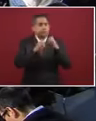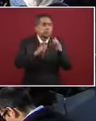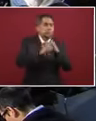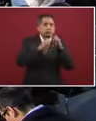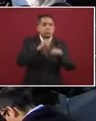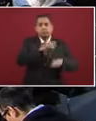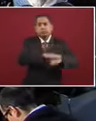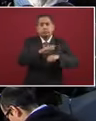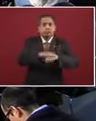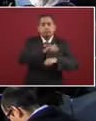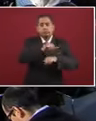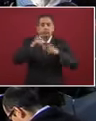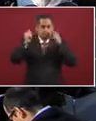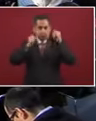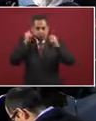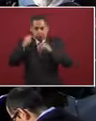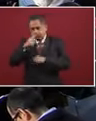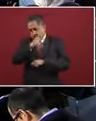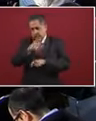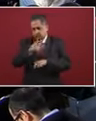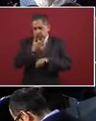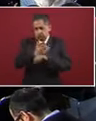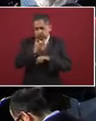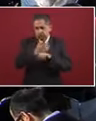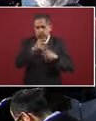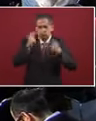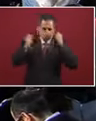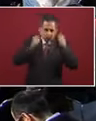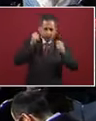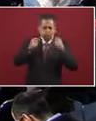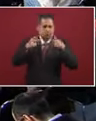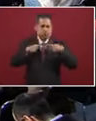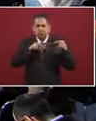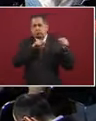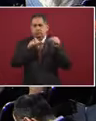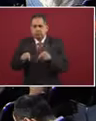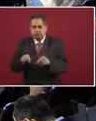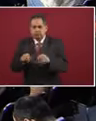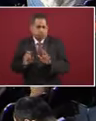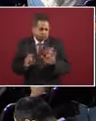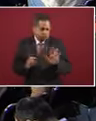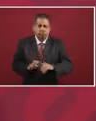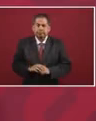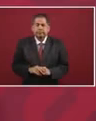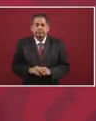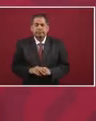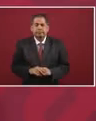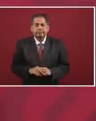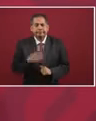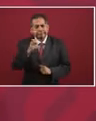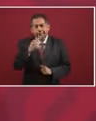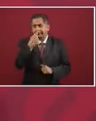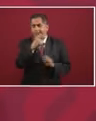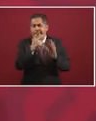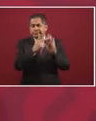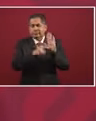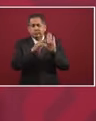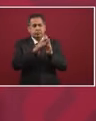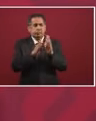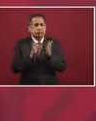turistas, en turistas o, en fin, ciudadanos norteamericanos. Y es un procedimiento